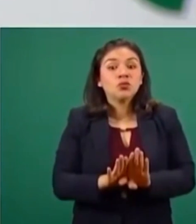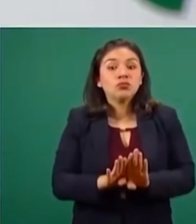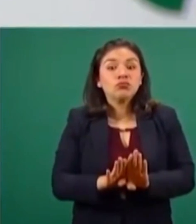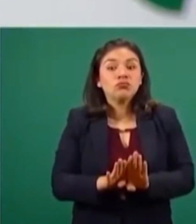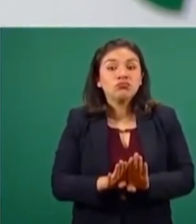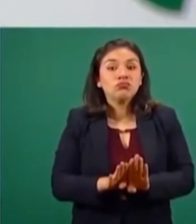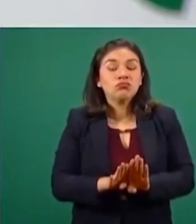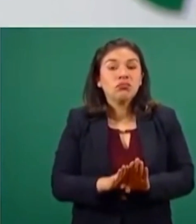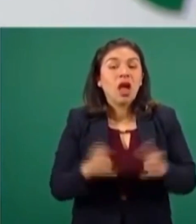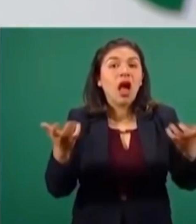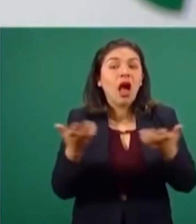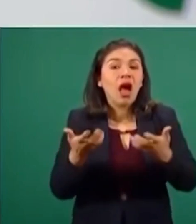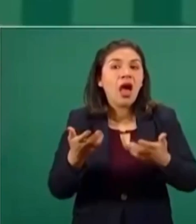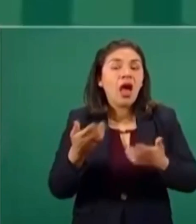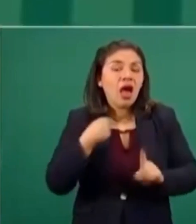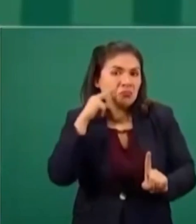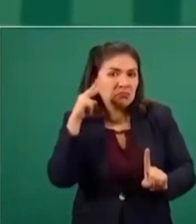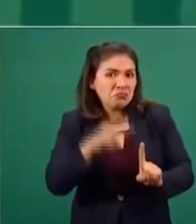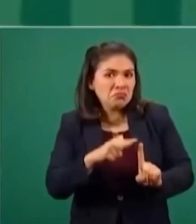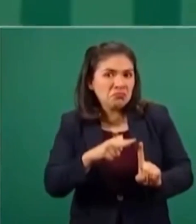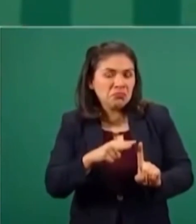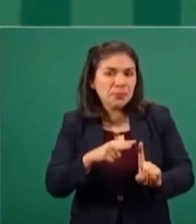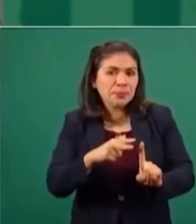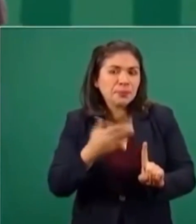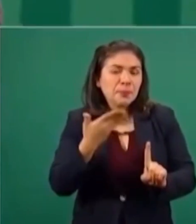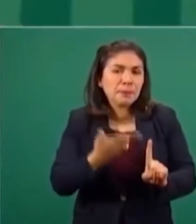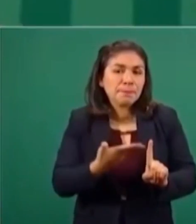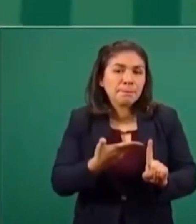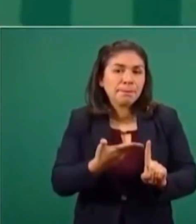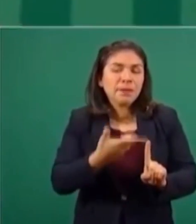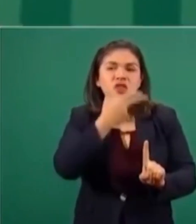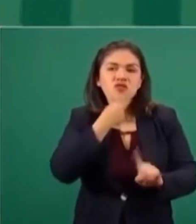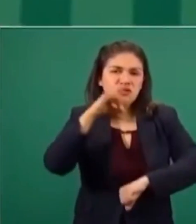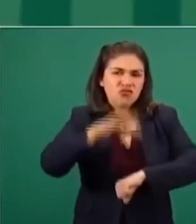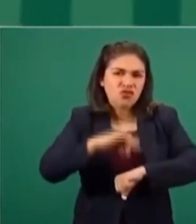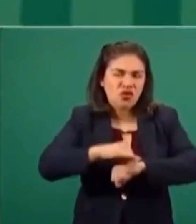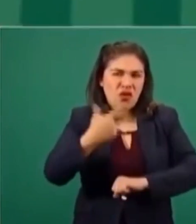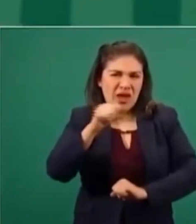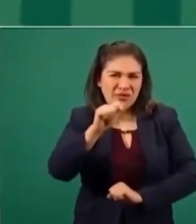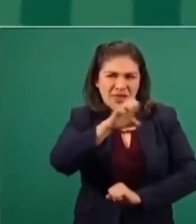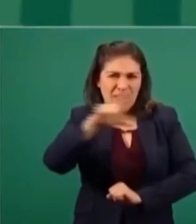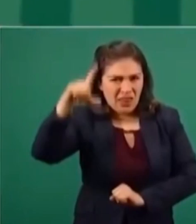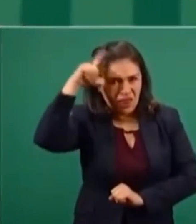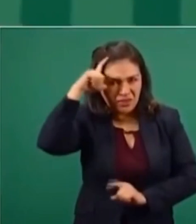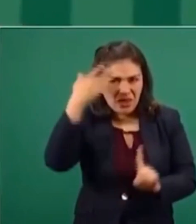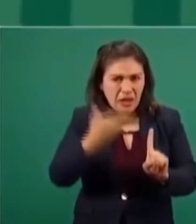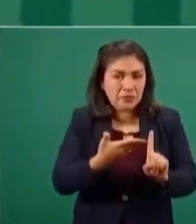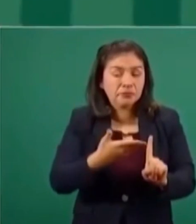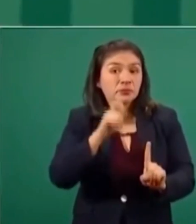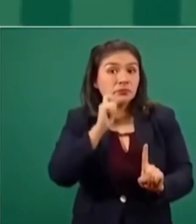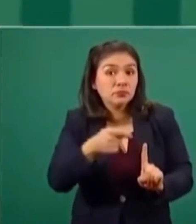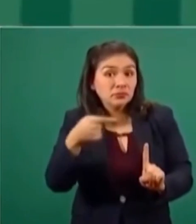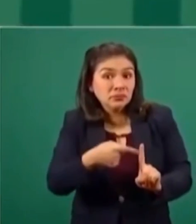la conducta de el doctor López-Gatell es que ha